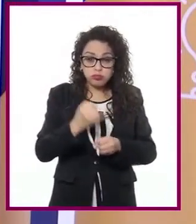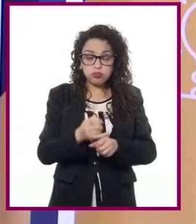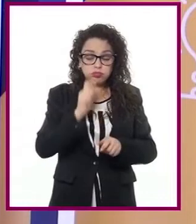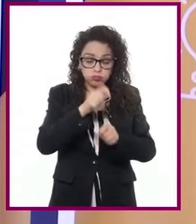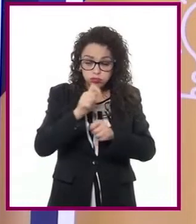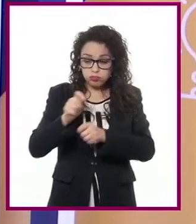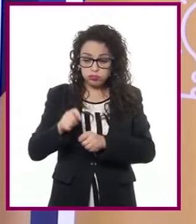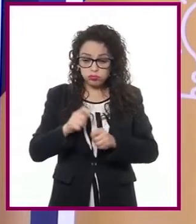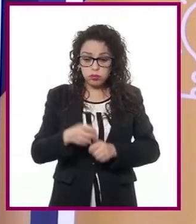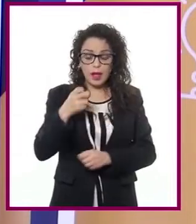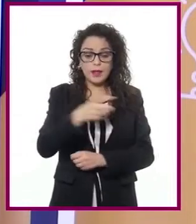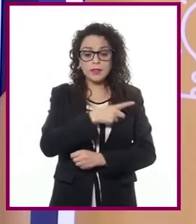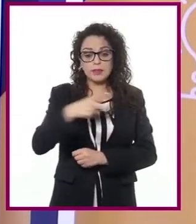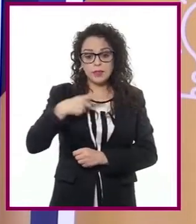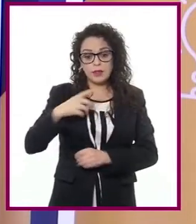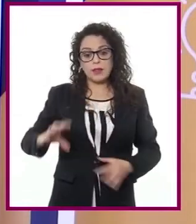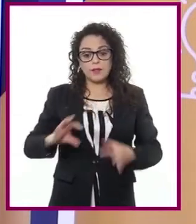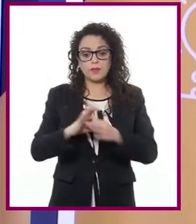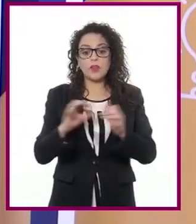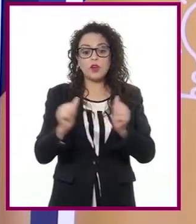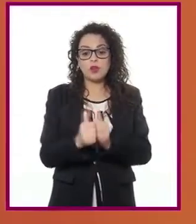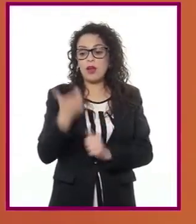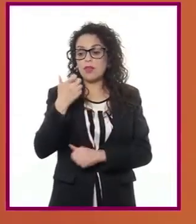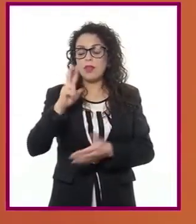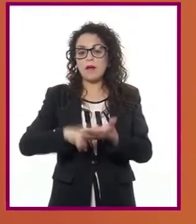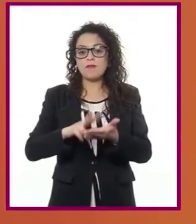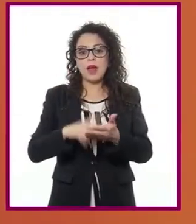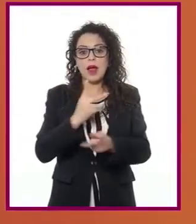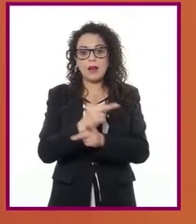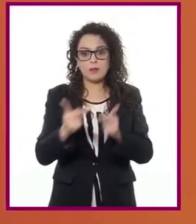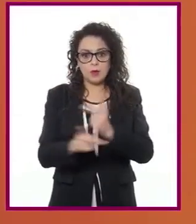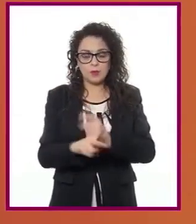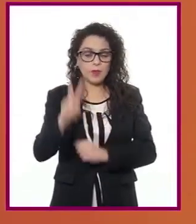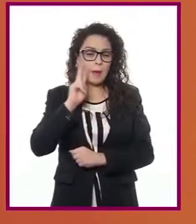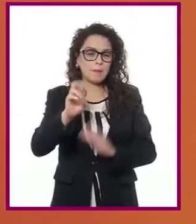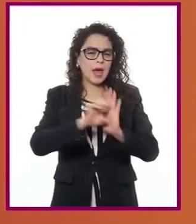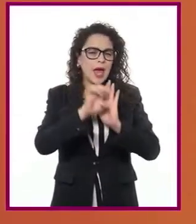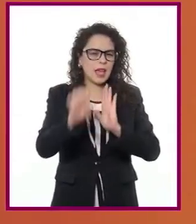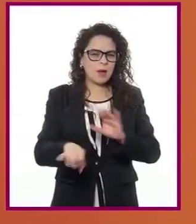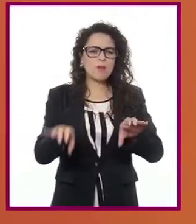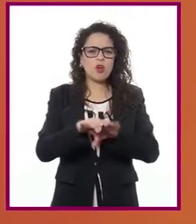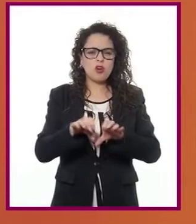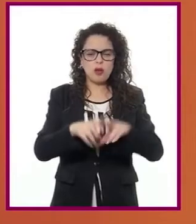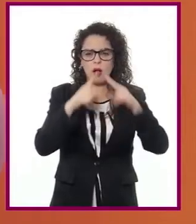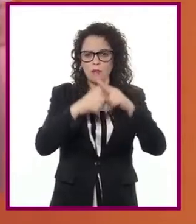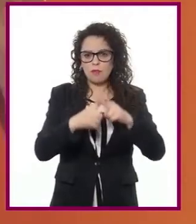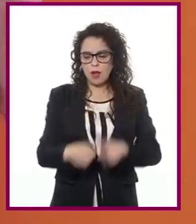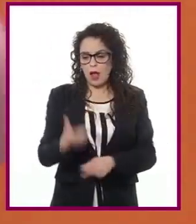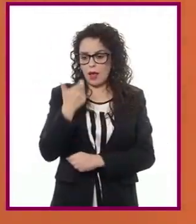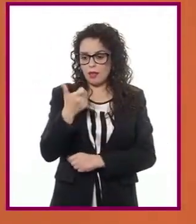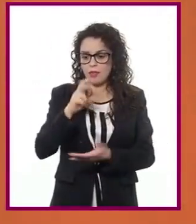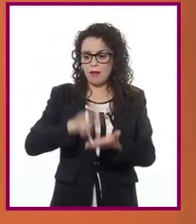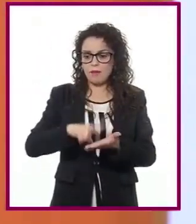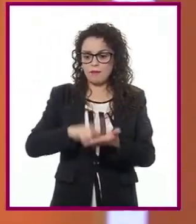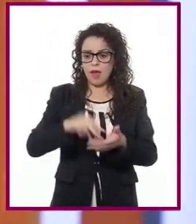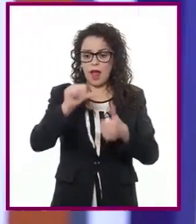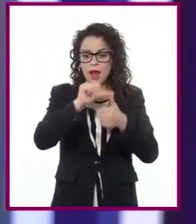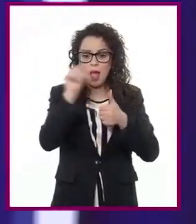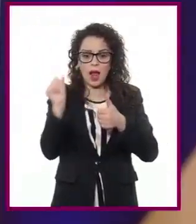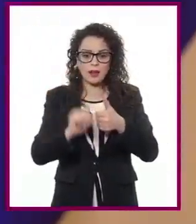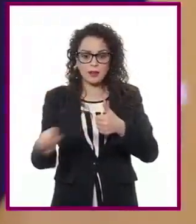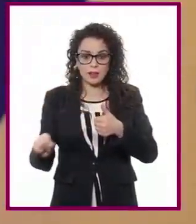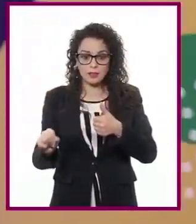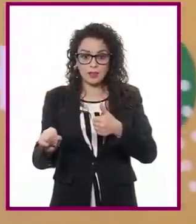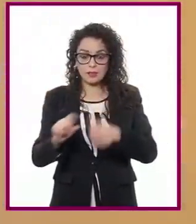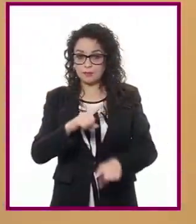ser contemplado dentro del costo del producto. Veamos un ejemplo de esto calculando el precio de una artesanía muy particular.